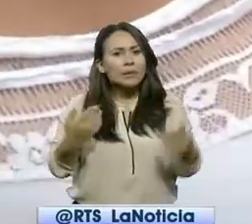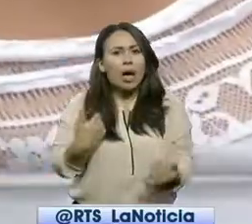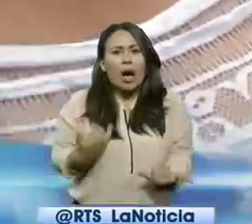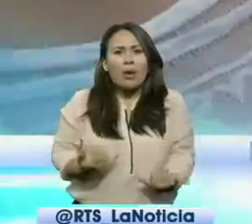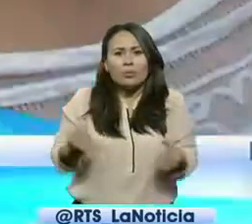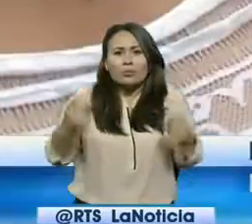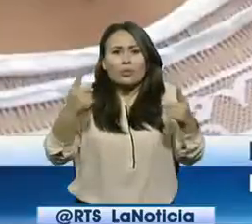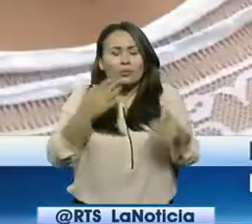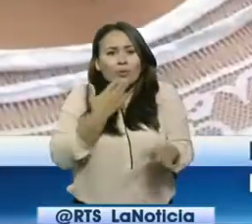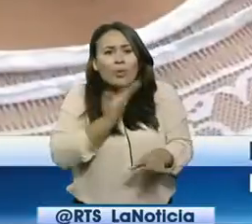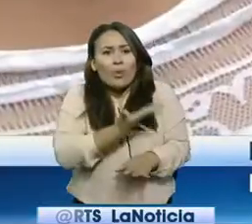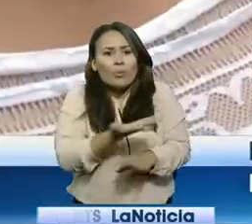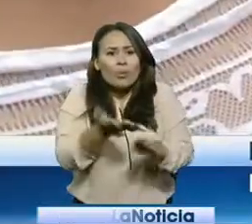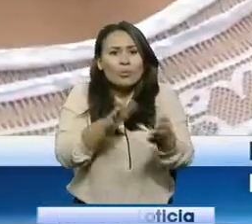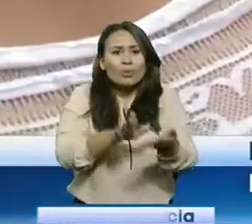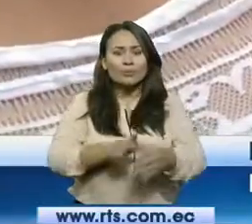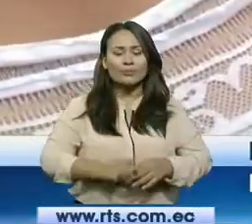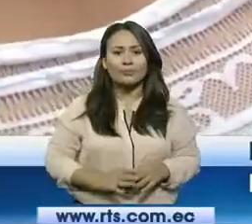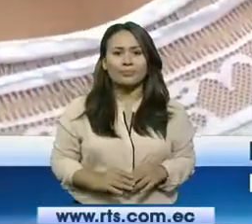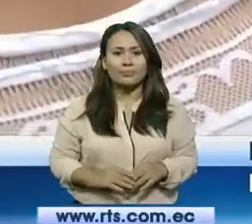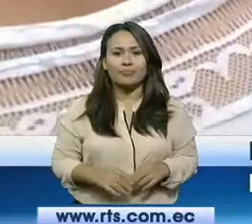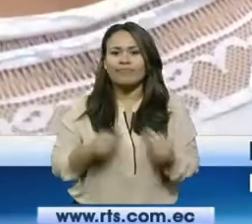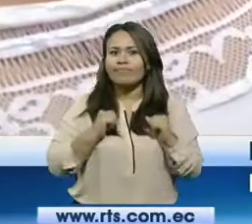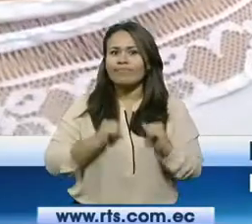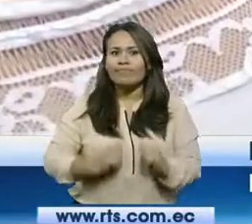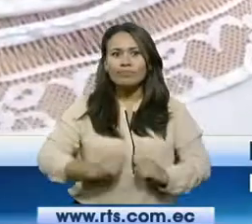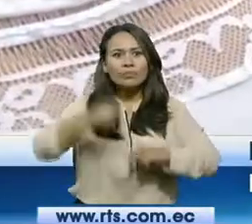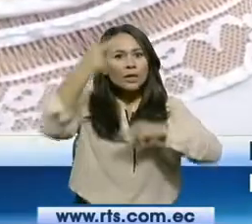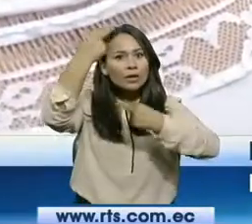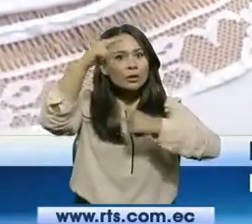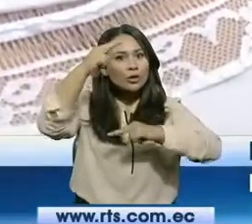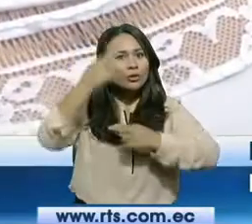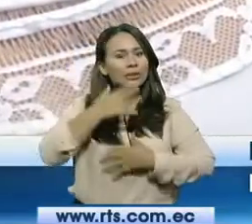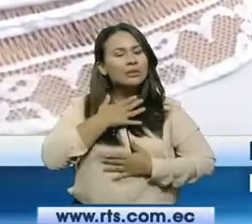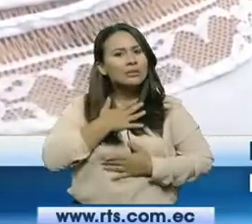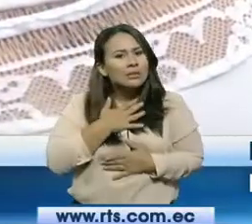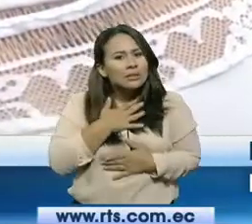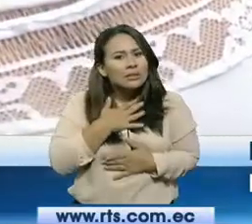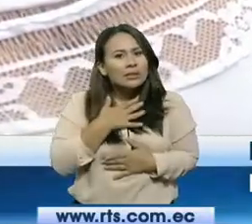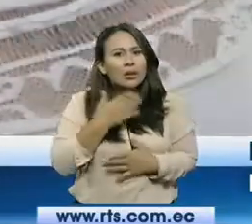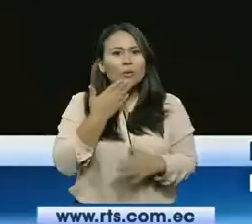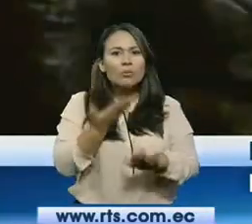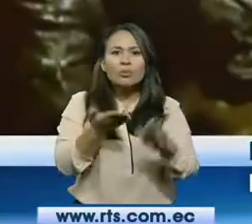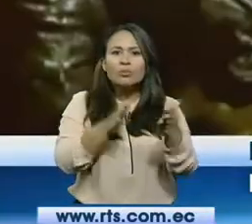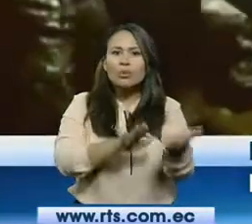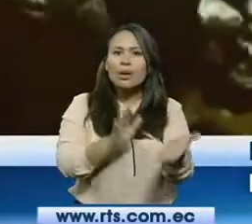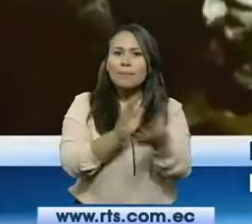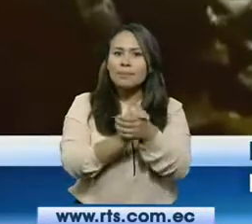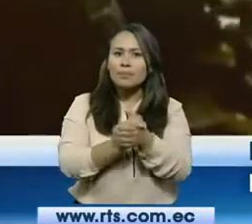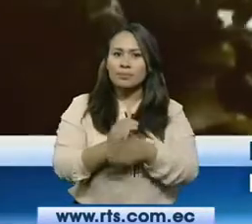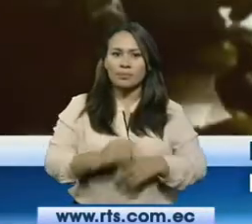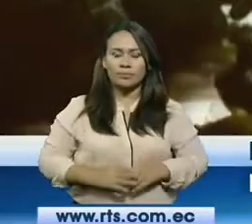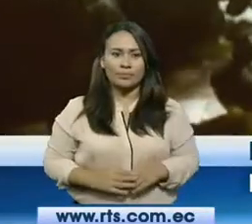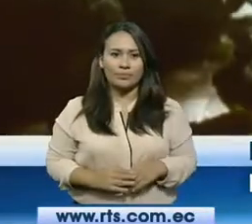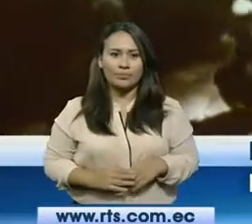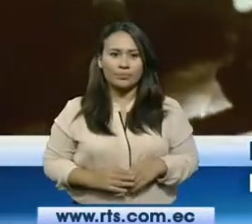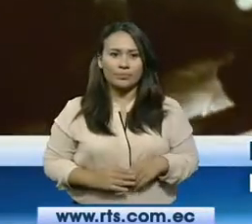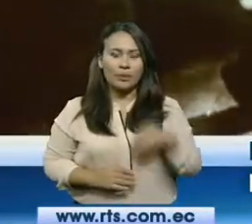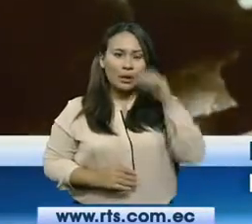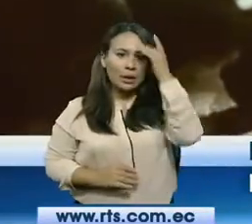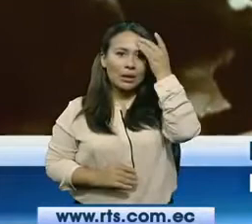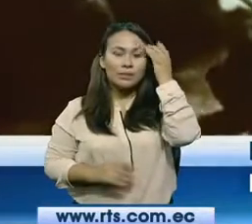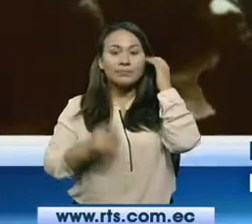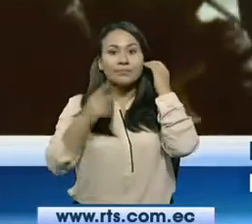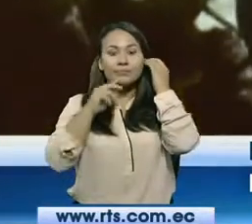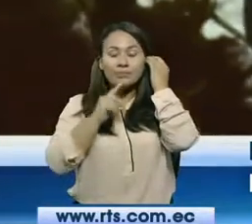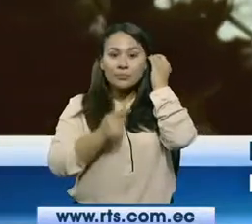enteramos de la triste noticia de que le ha matado el esposo. Para llegar al